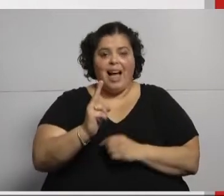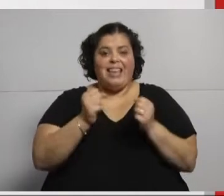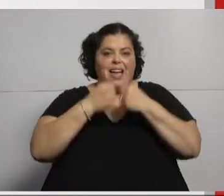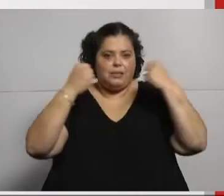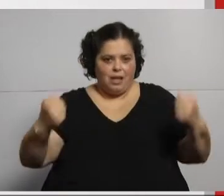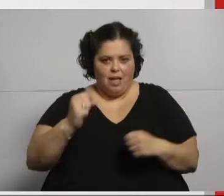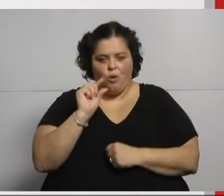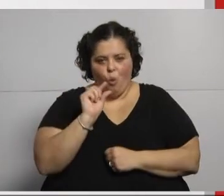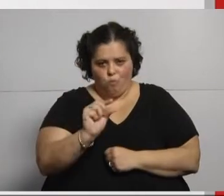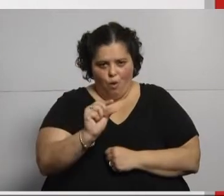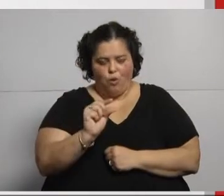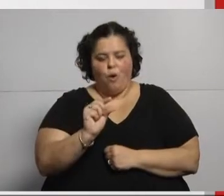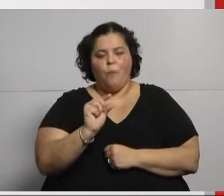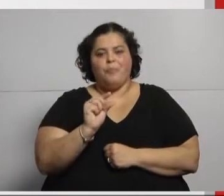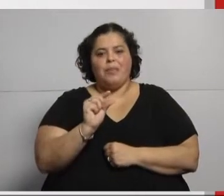las